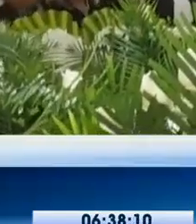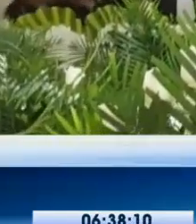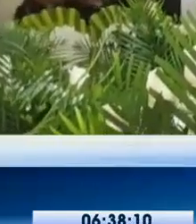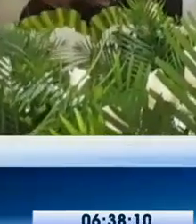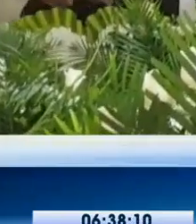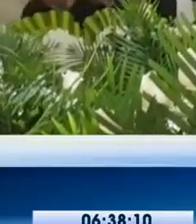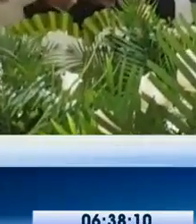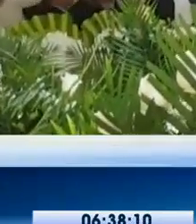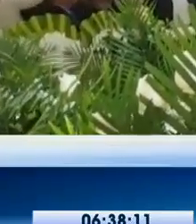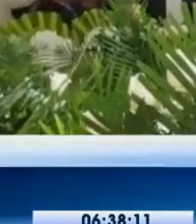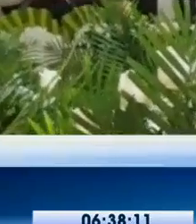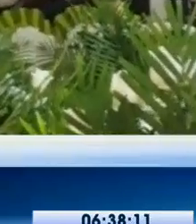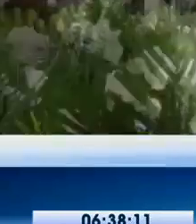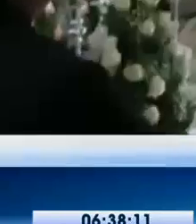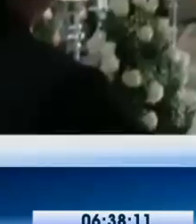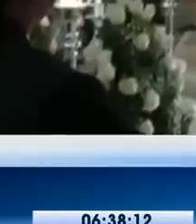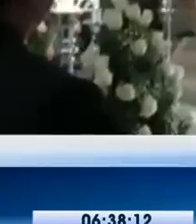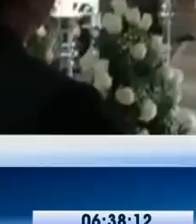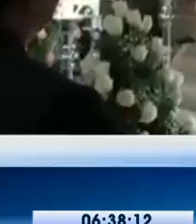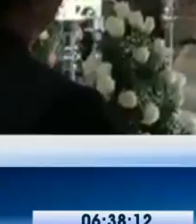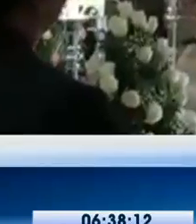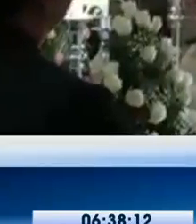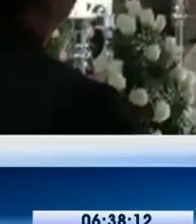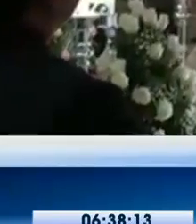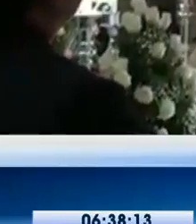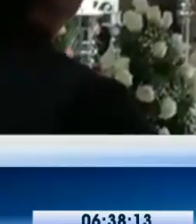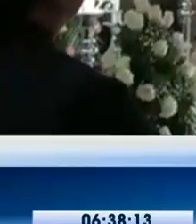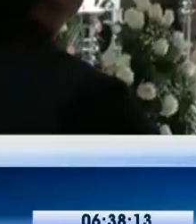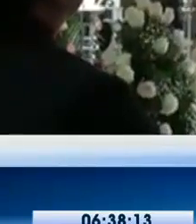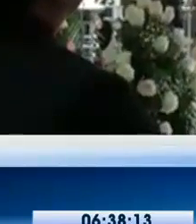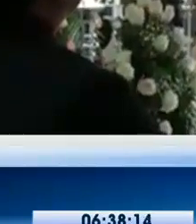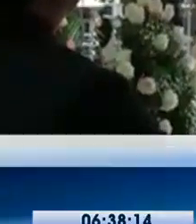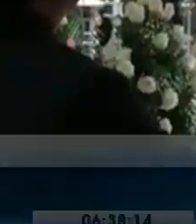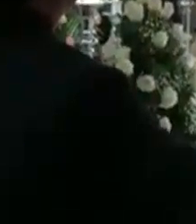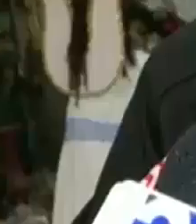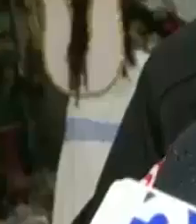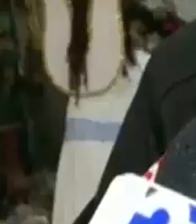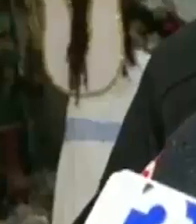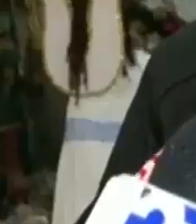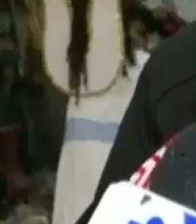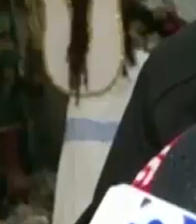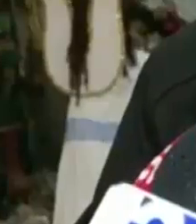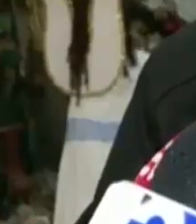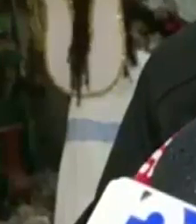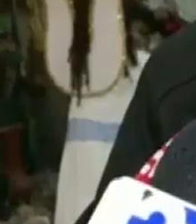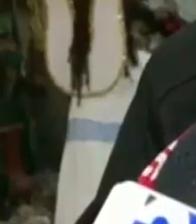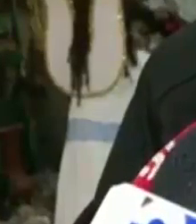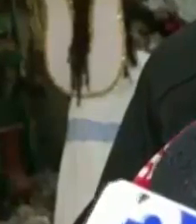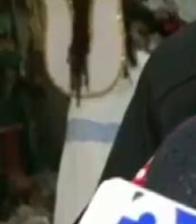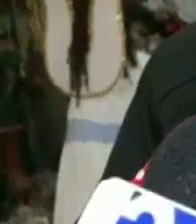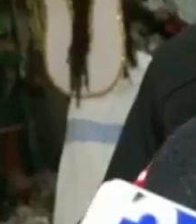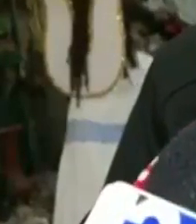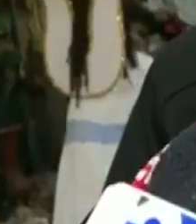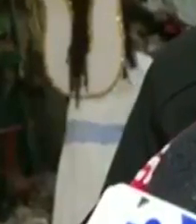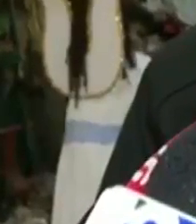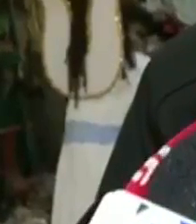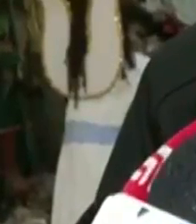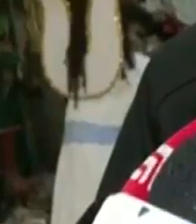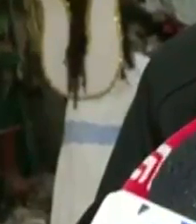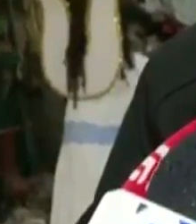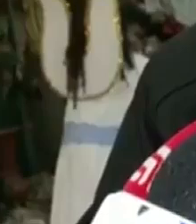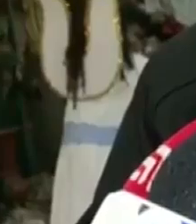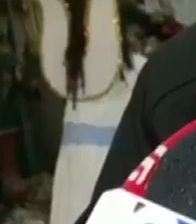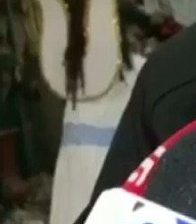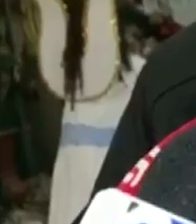que la justicia se dé ante las personas que cometieron este lamentable hecho. El autor de este hecho será juzgado y